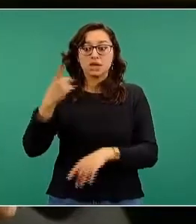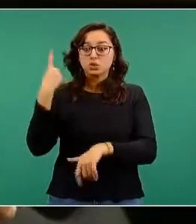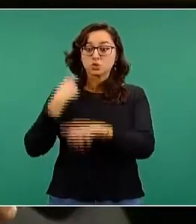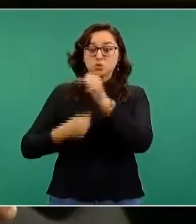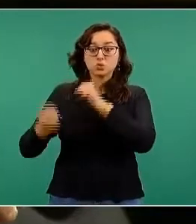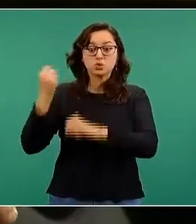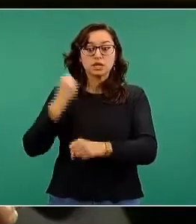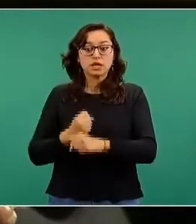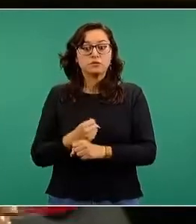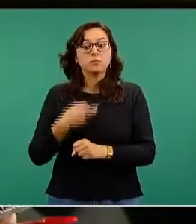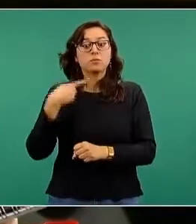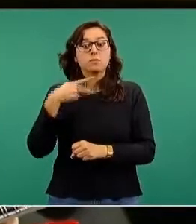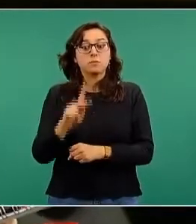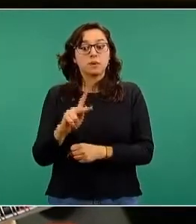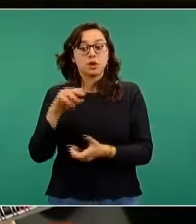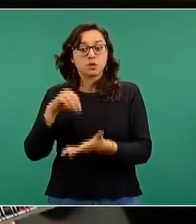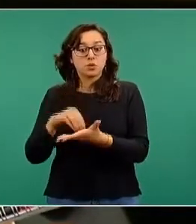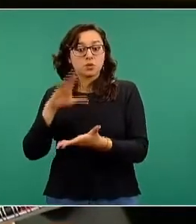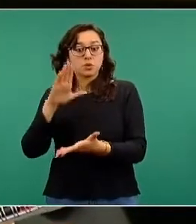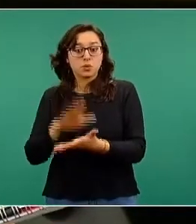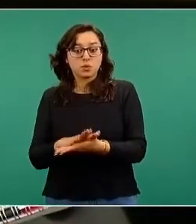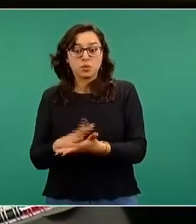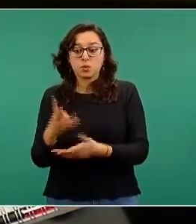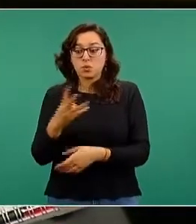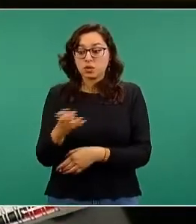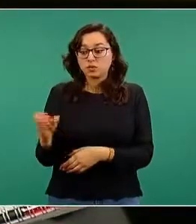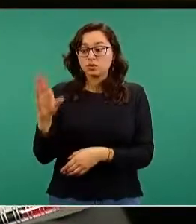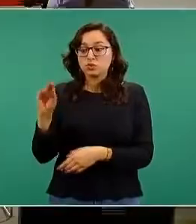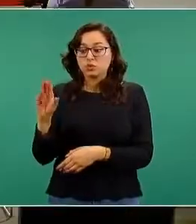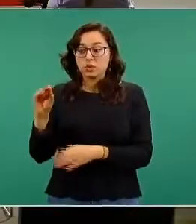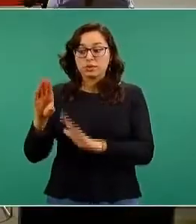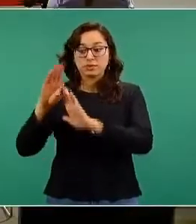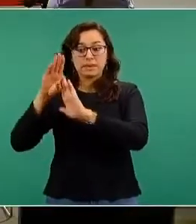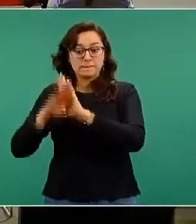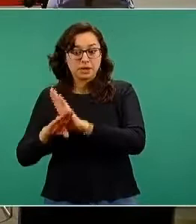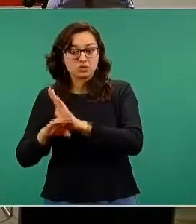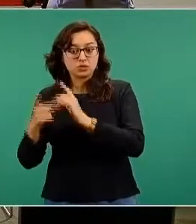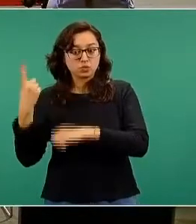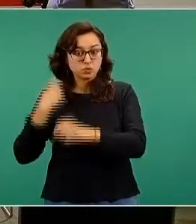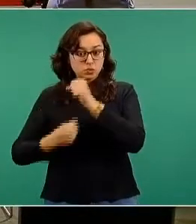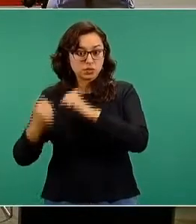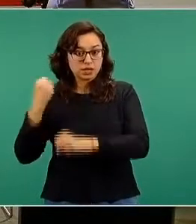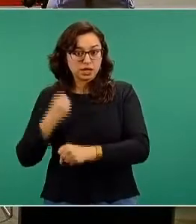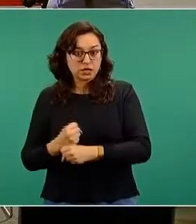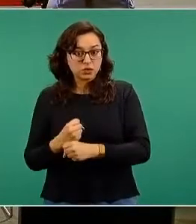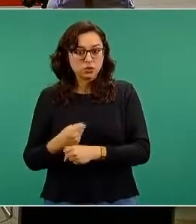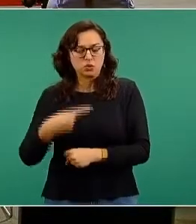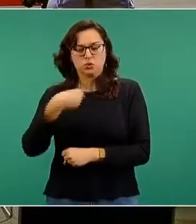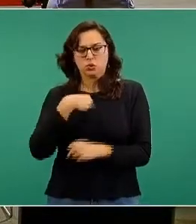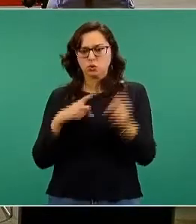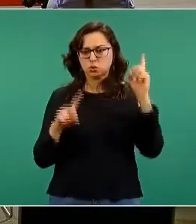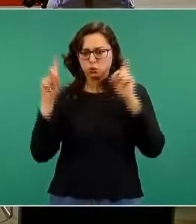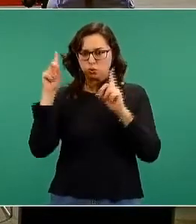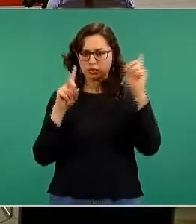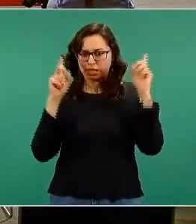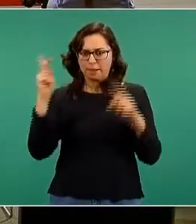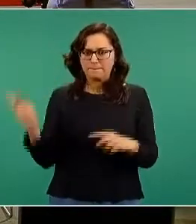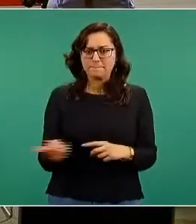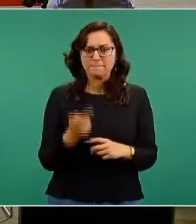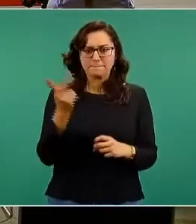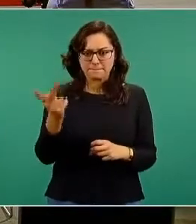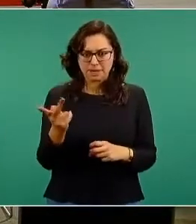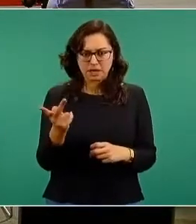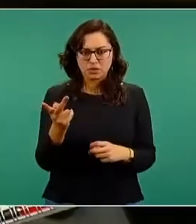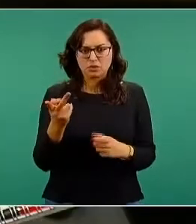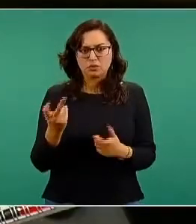solo tenemos 2 registros positivos, que es 490 veces menos que el año pasado. Mi pregunta en ese sentido es cuántas pruebas, porque este es un